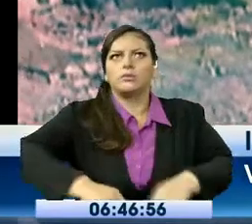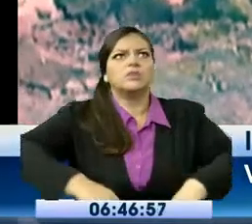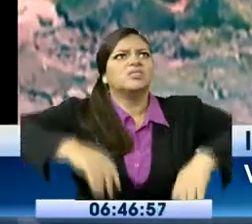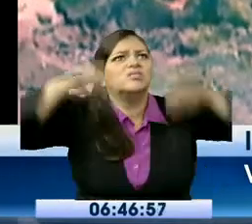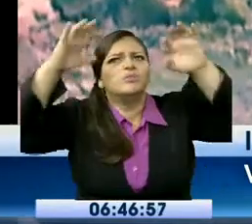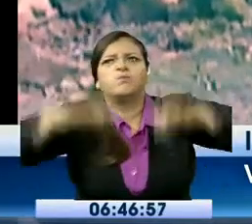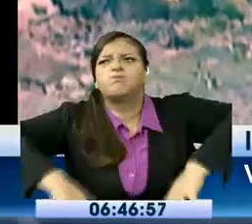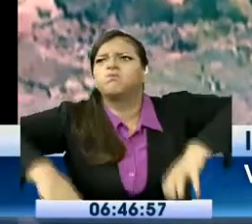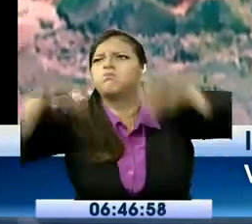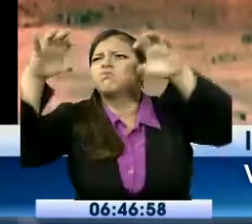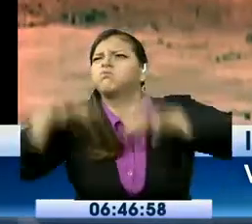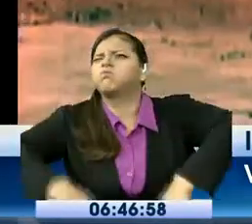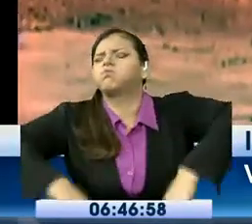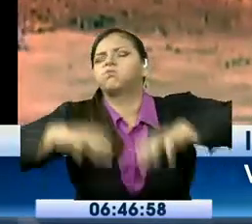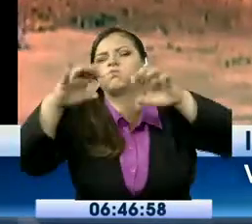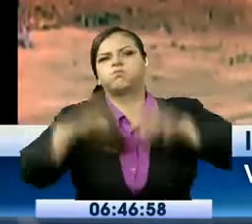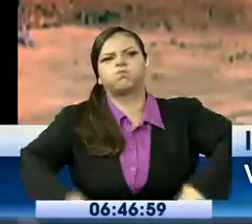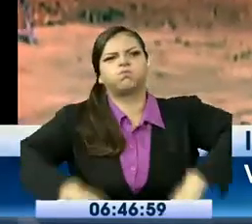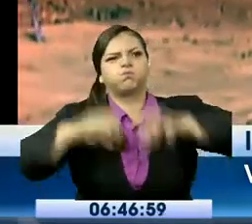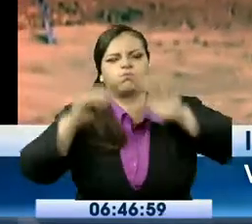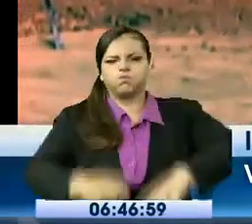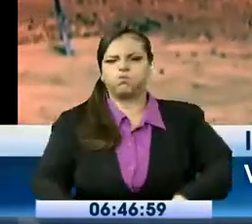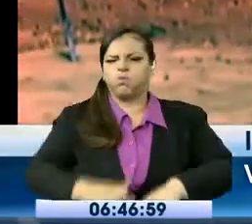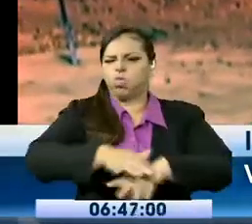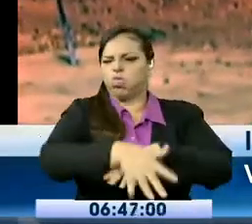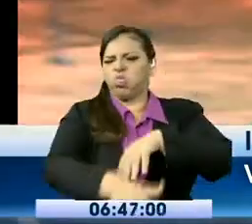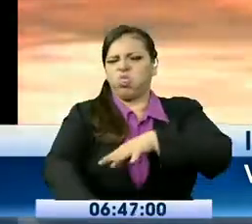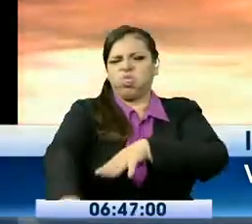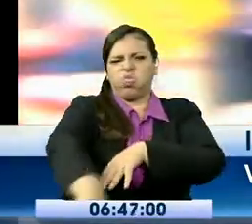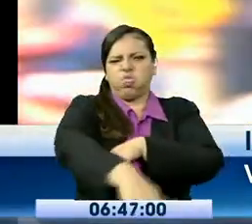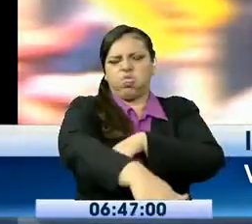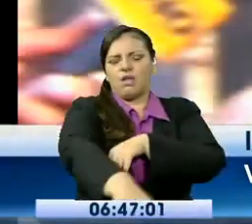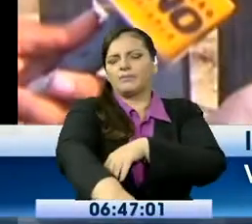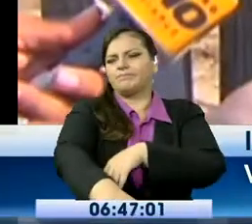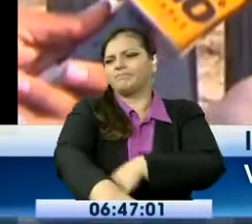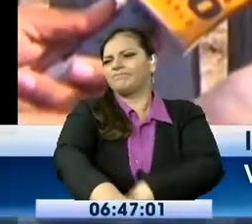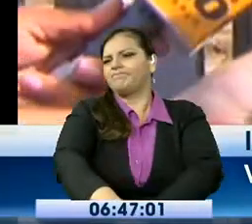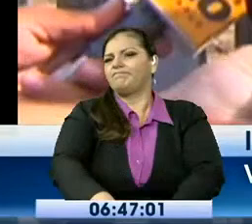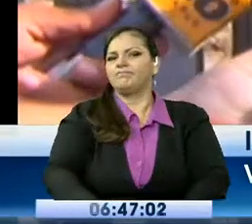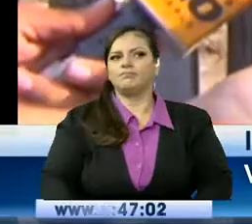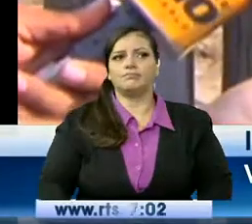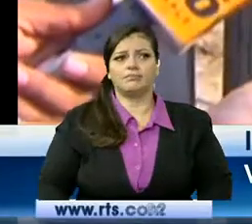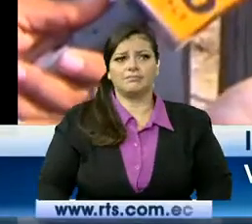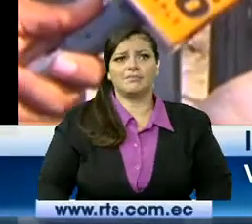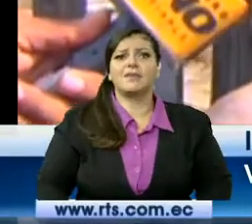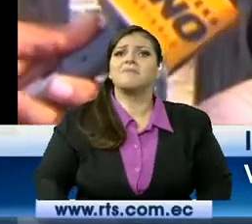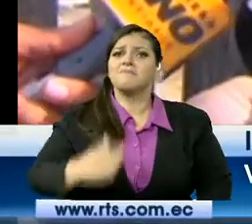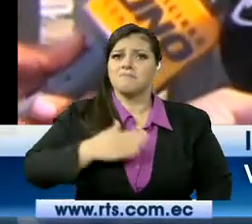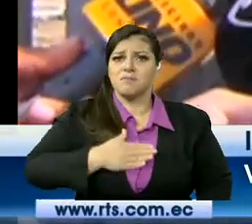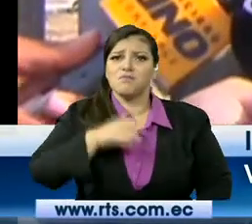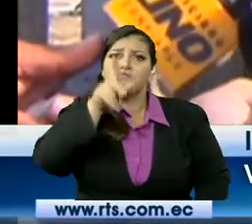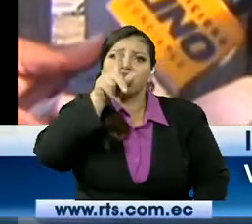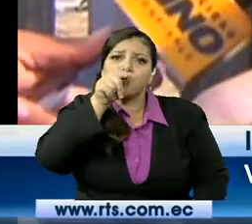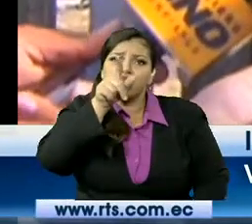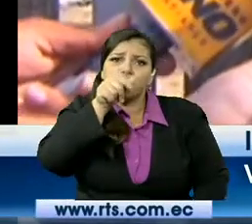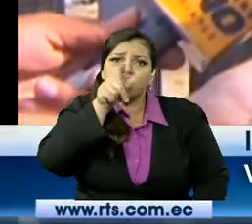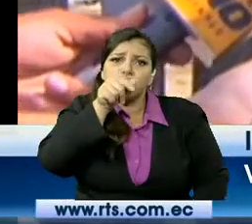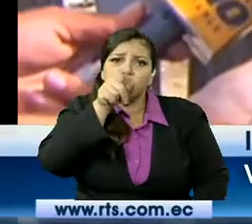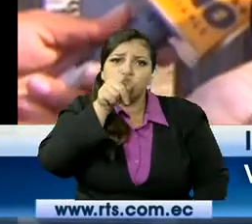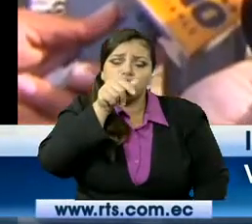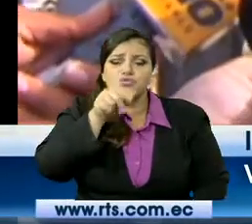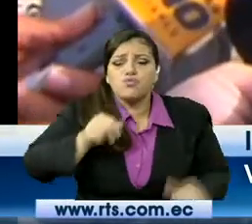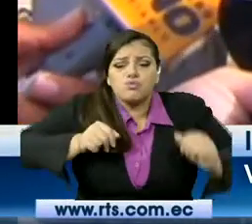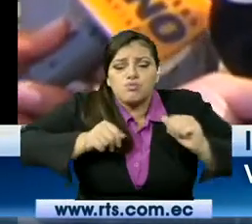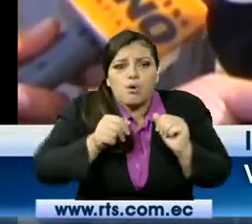la misma, dejó afectadas varias viviendas en el punto. Con brea, sí, todos mis pollos están con brea, mis